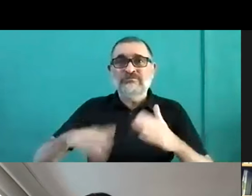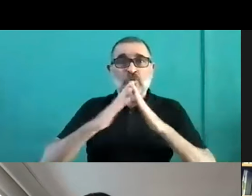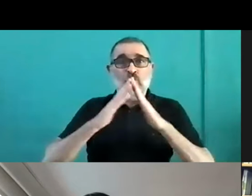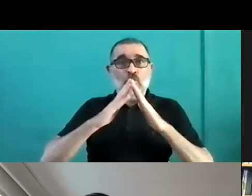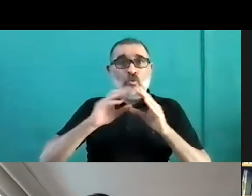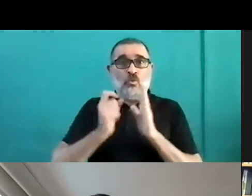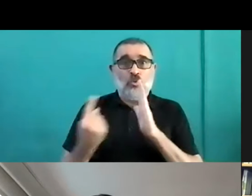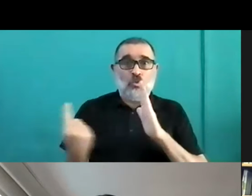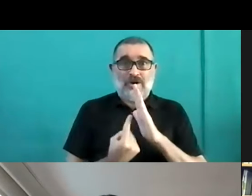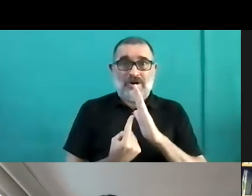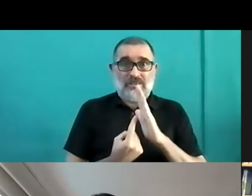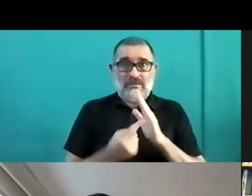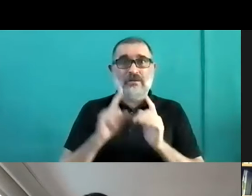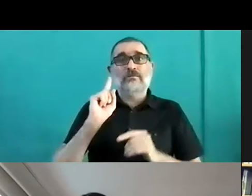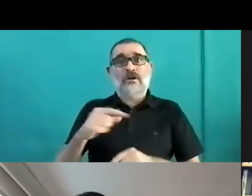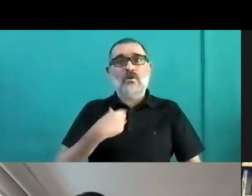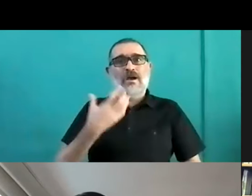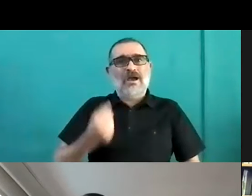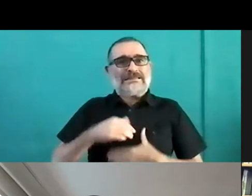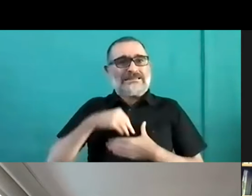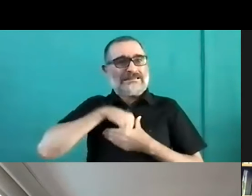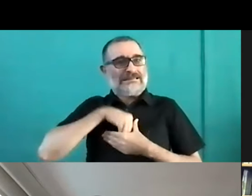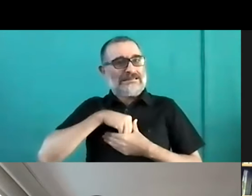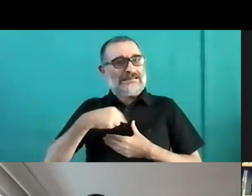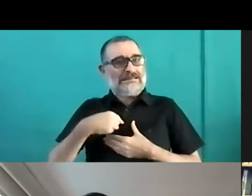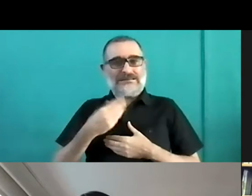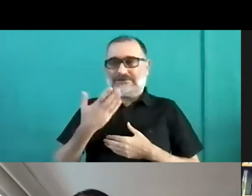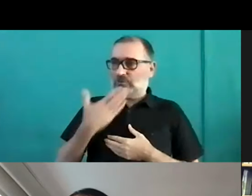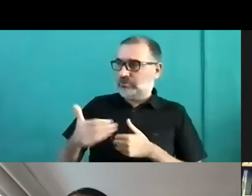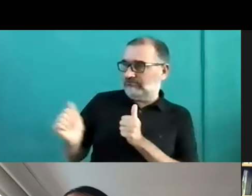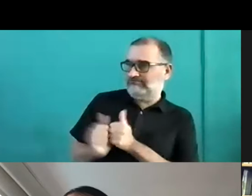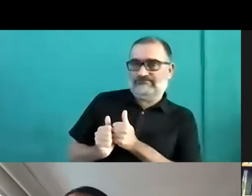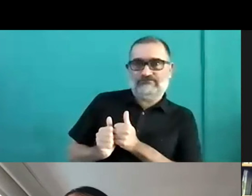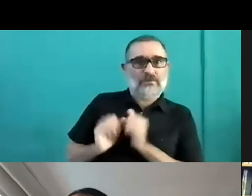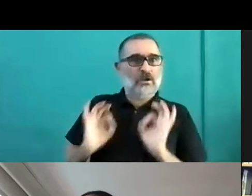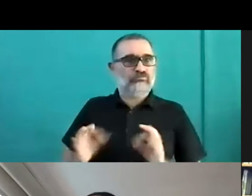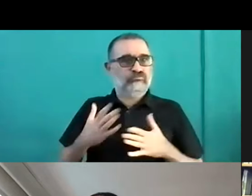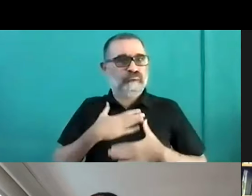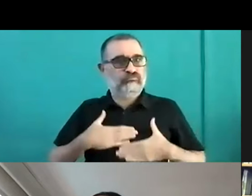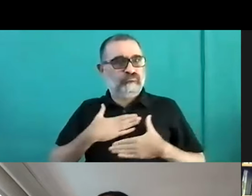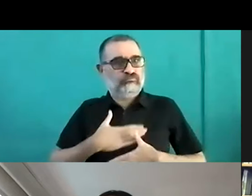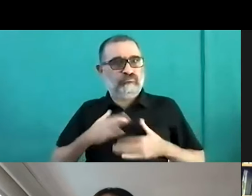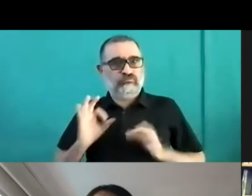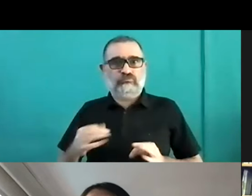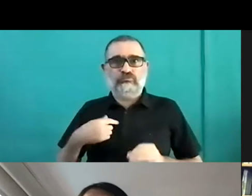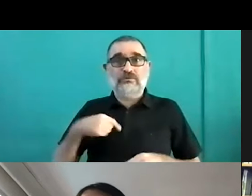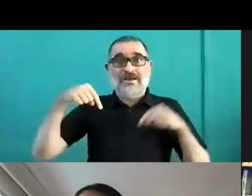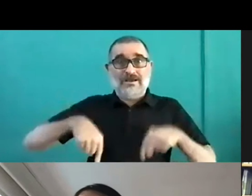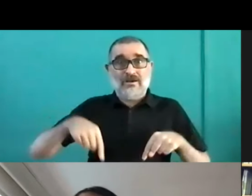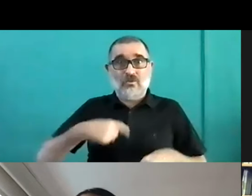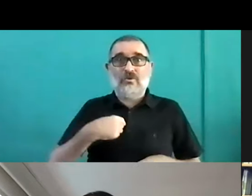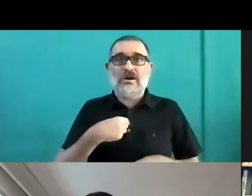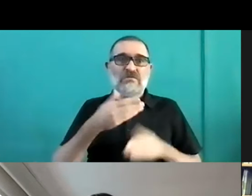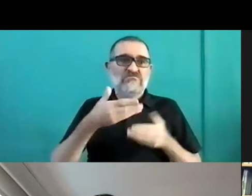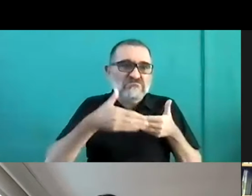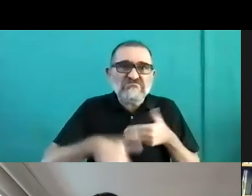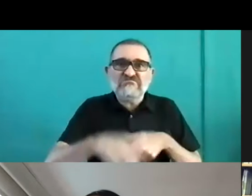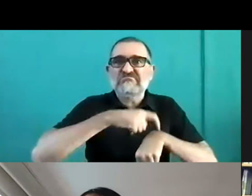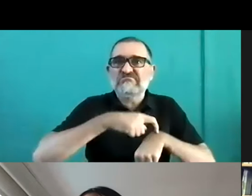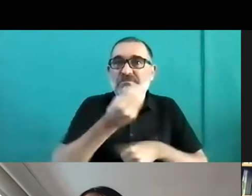hacíamos antes de estar en cuarentena. Por otro lado, creo que de cierta manera ahora